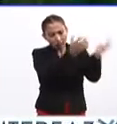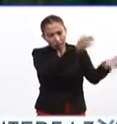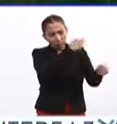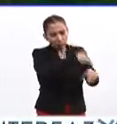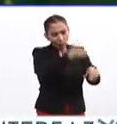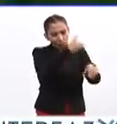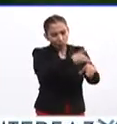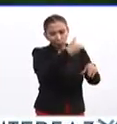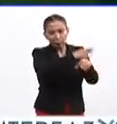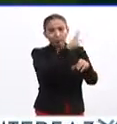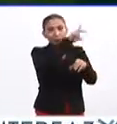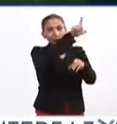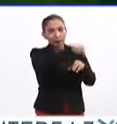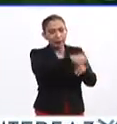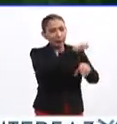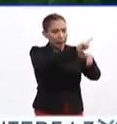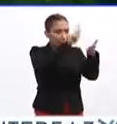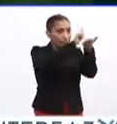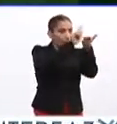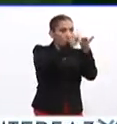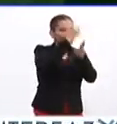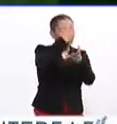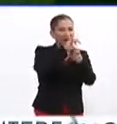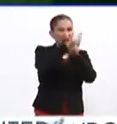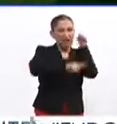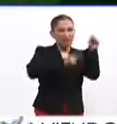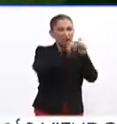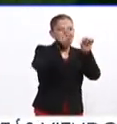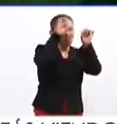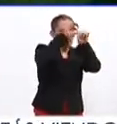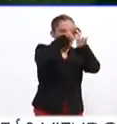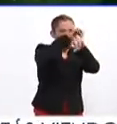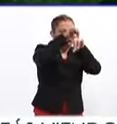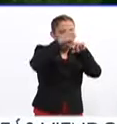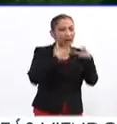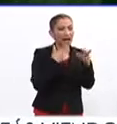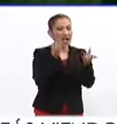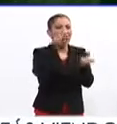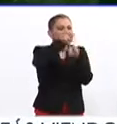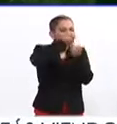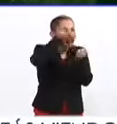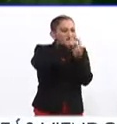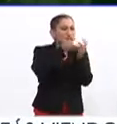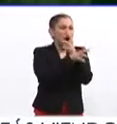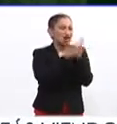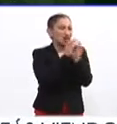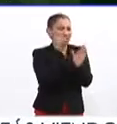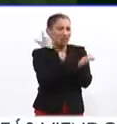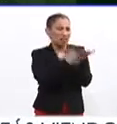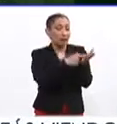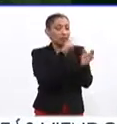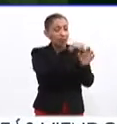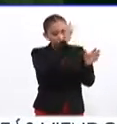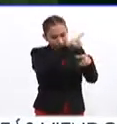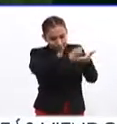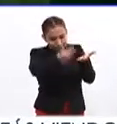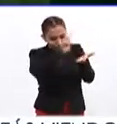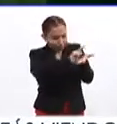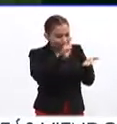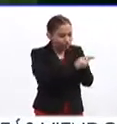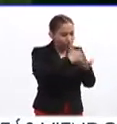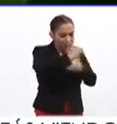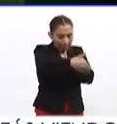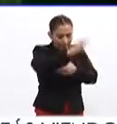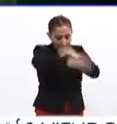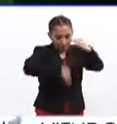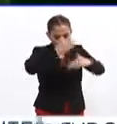de limpiarlos porque traen bicho, traen animalitos, traen ardillas o algo cosa. De ahí ya los empezamos a